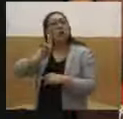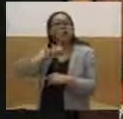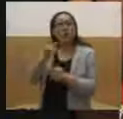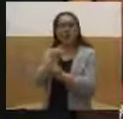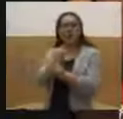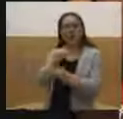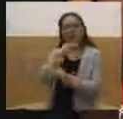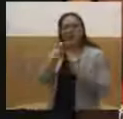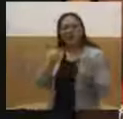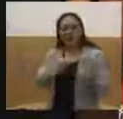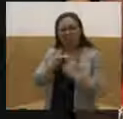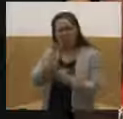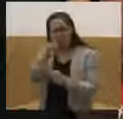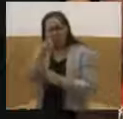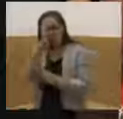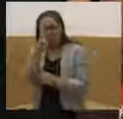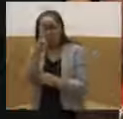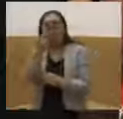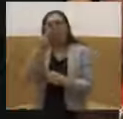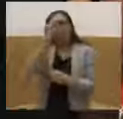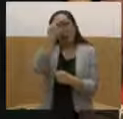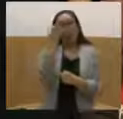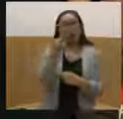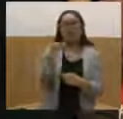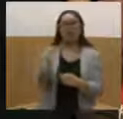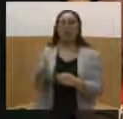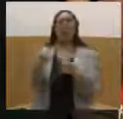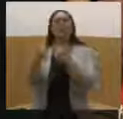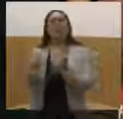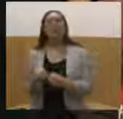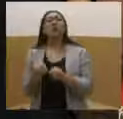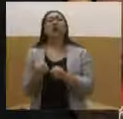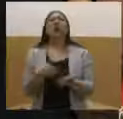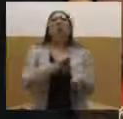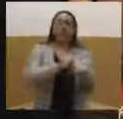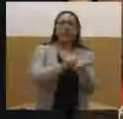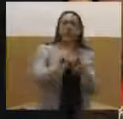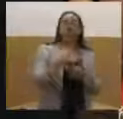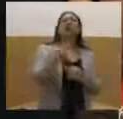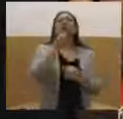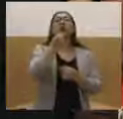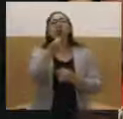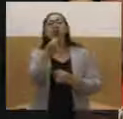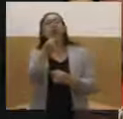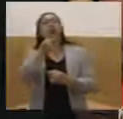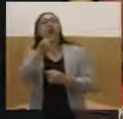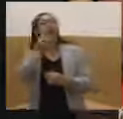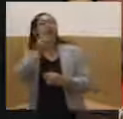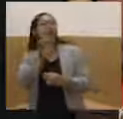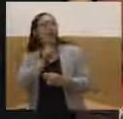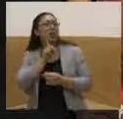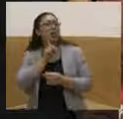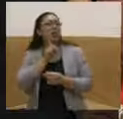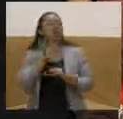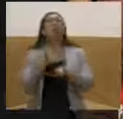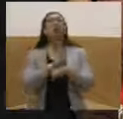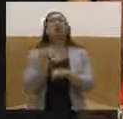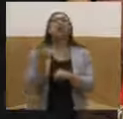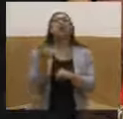de violencia, a fin de garantizar los derechos de niñas, de niños, de huérfanos, a consecuencia de los